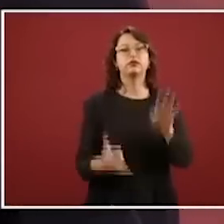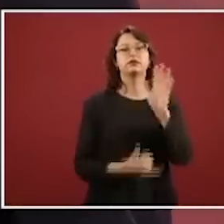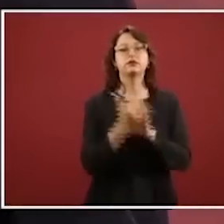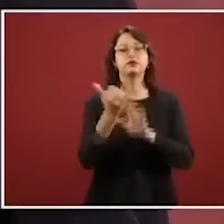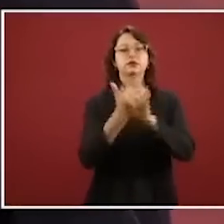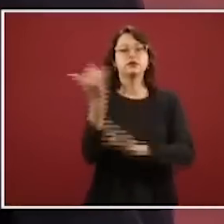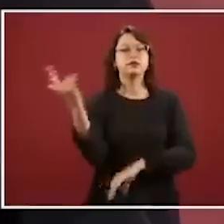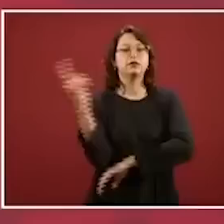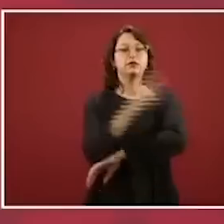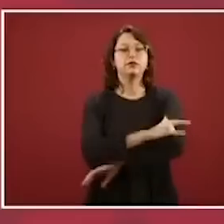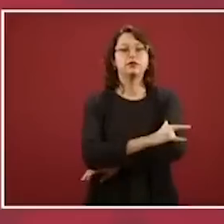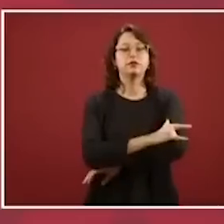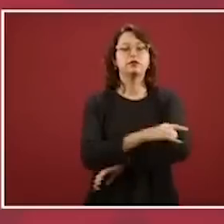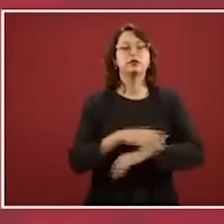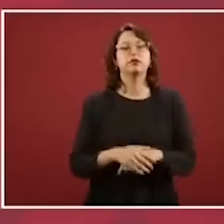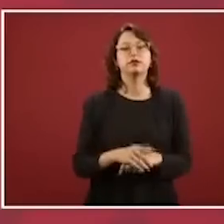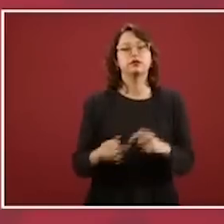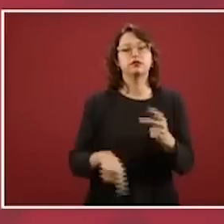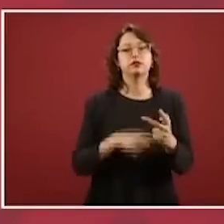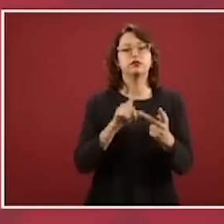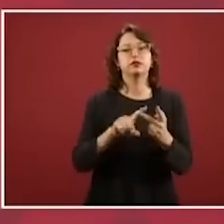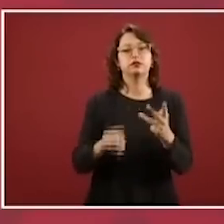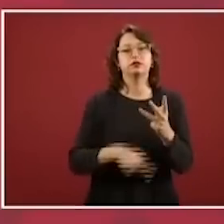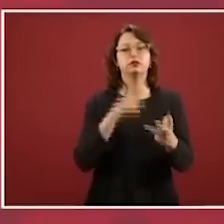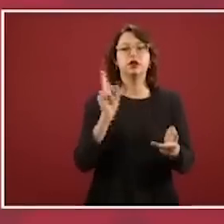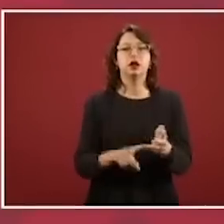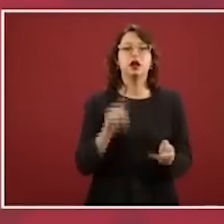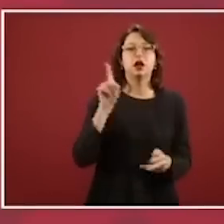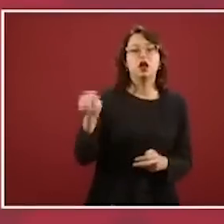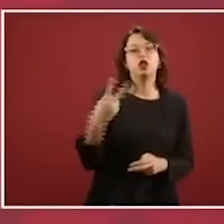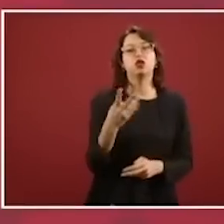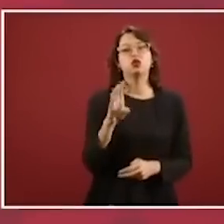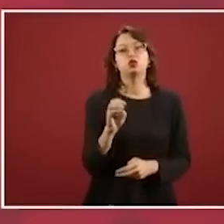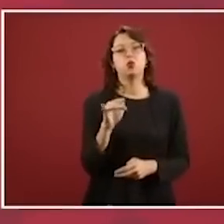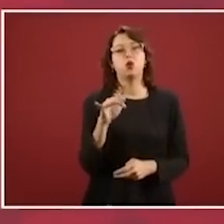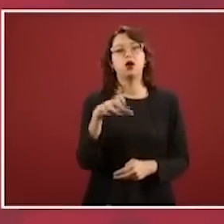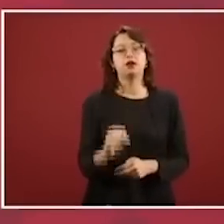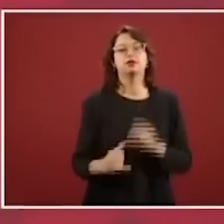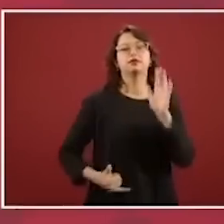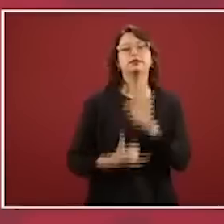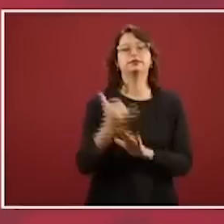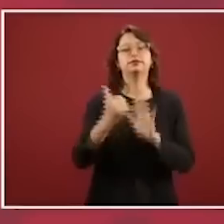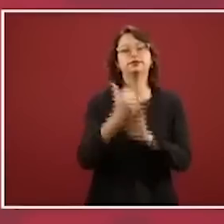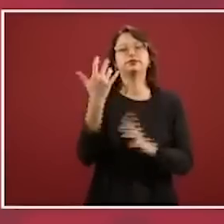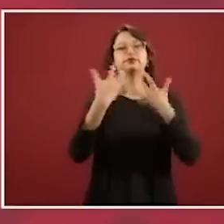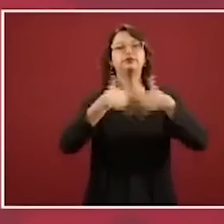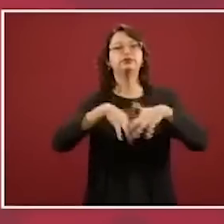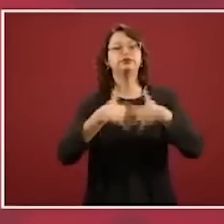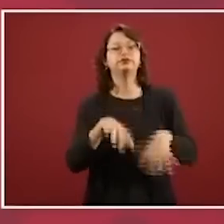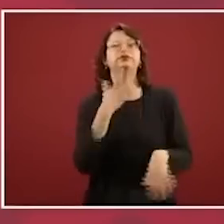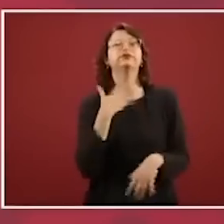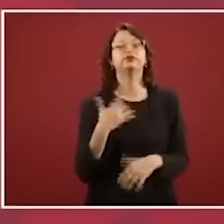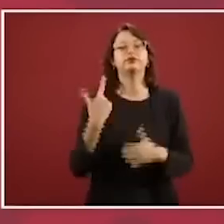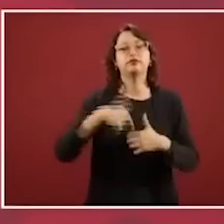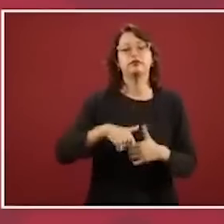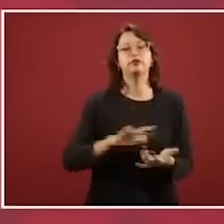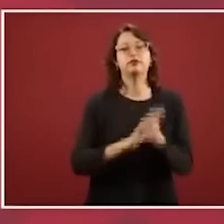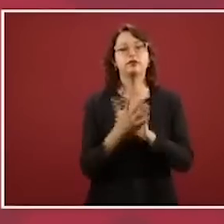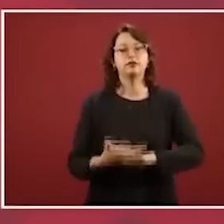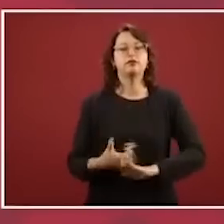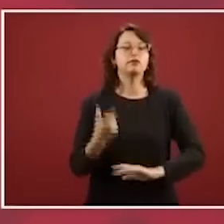del aeropuerto y la refinería de Dos Bocas, cómo vamos, como lo hacemos todos los